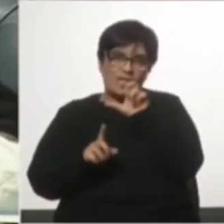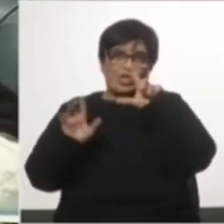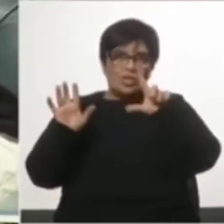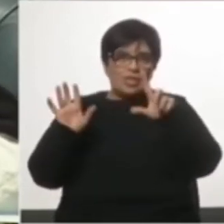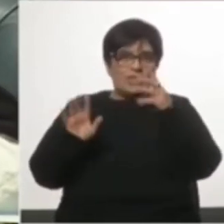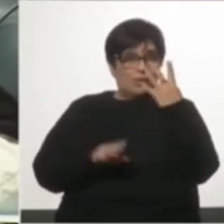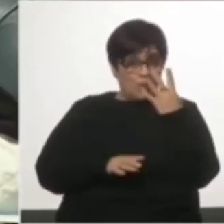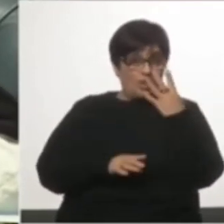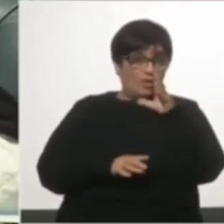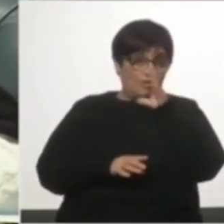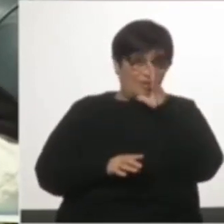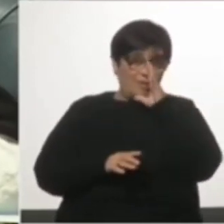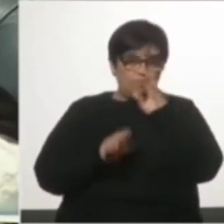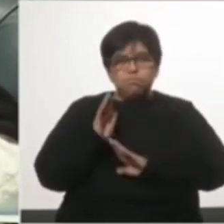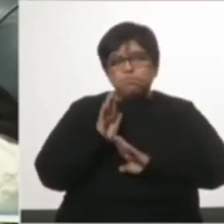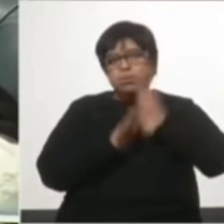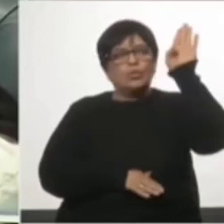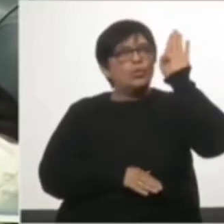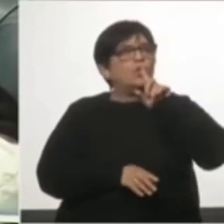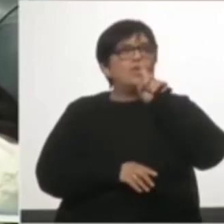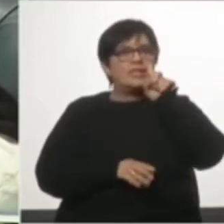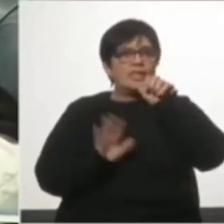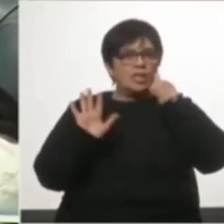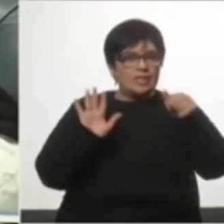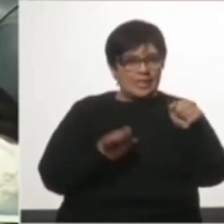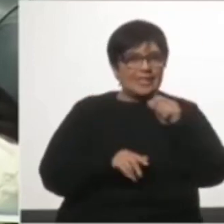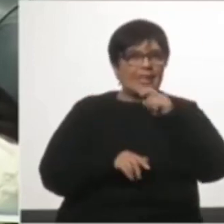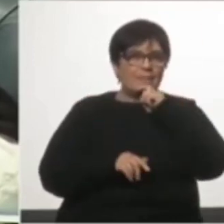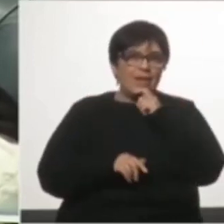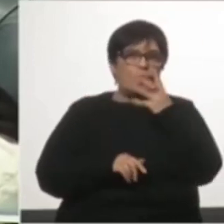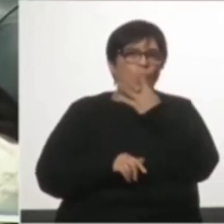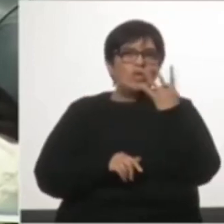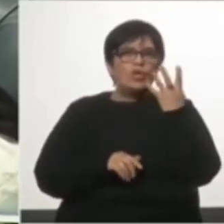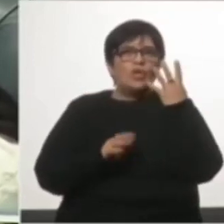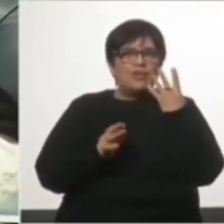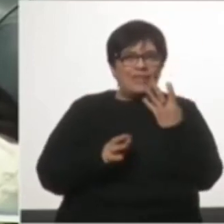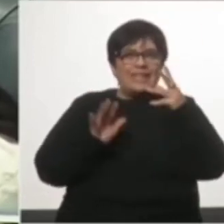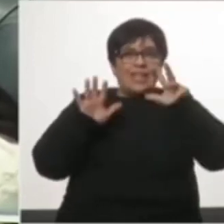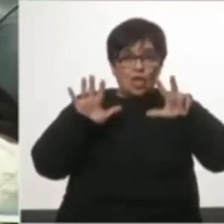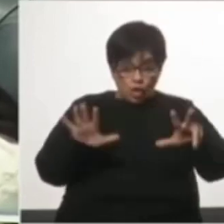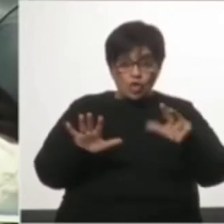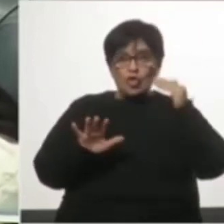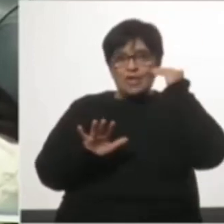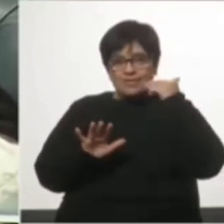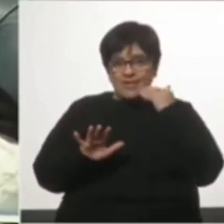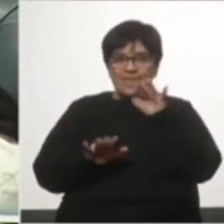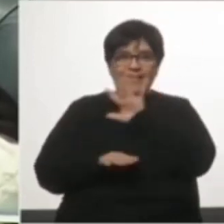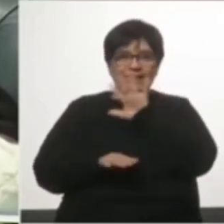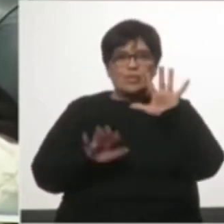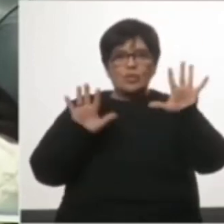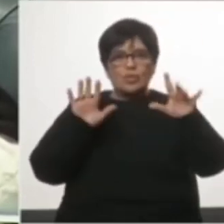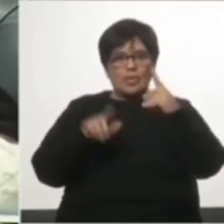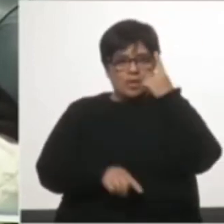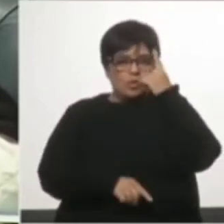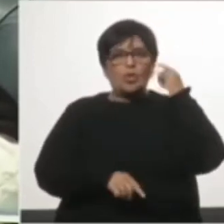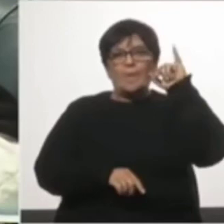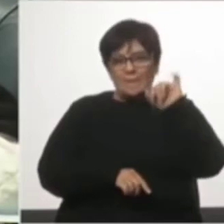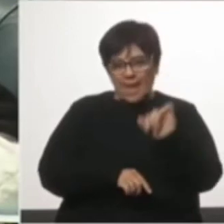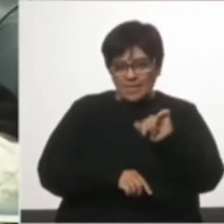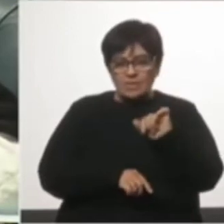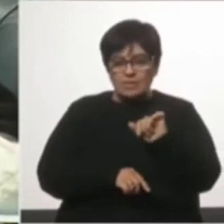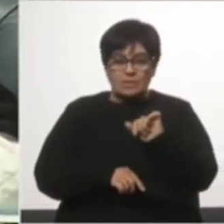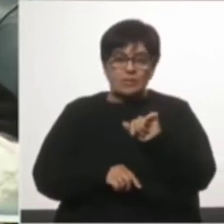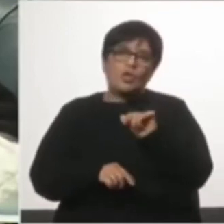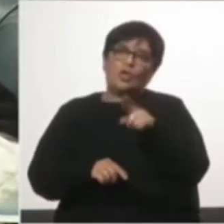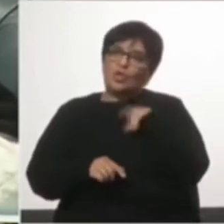febrero, para dispararse a 160 en marzo, 498 en abril y 551 en mayo. Habíamos pasado de